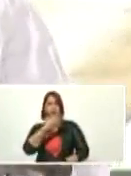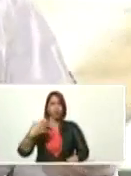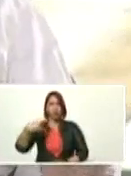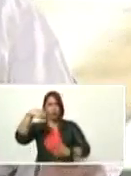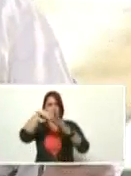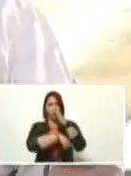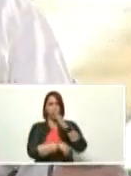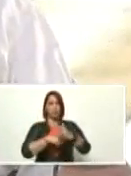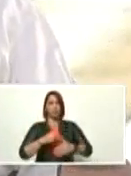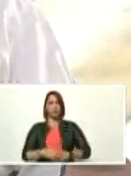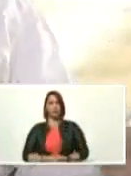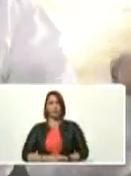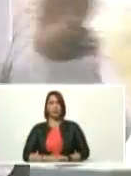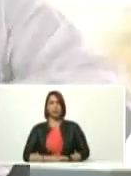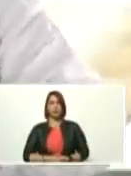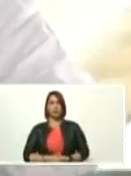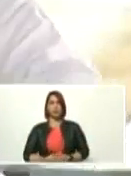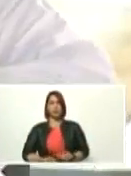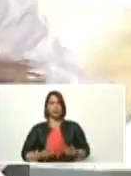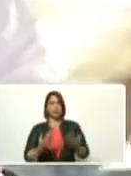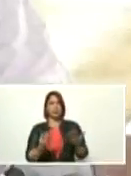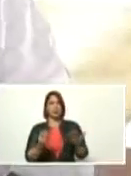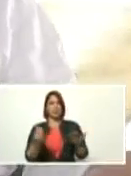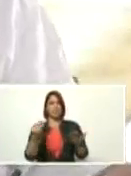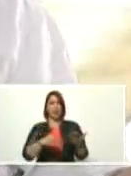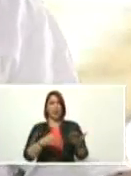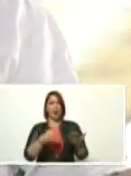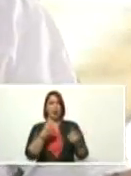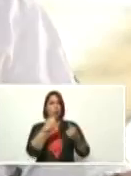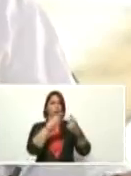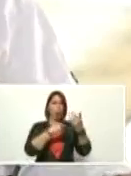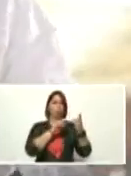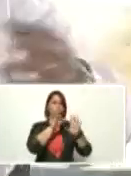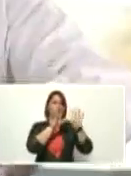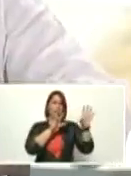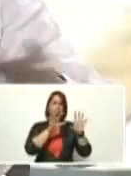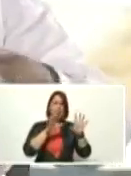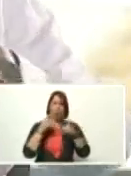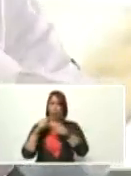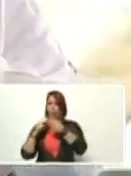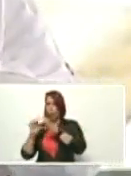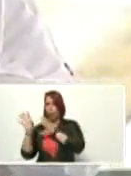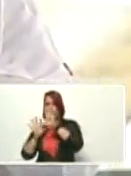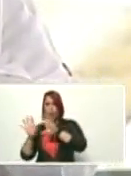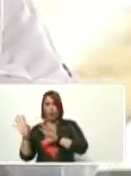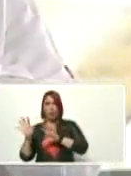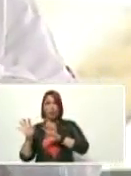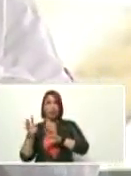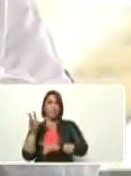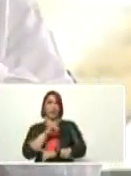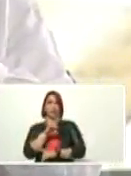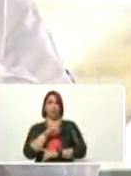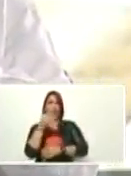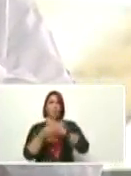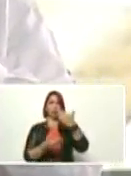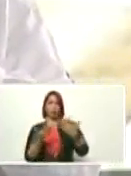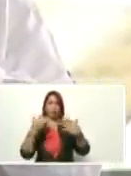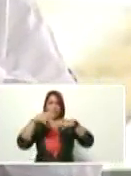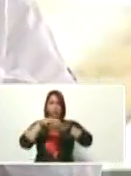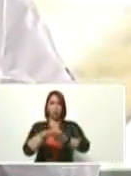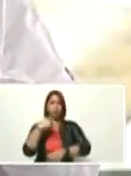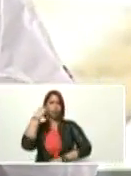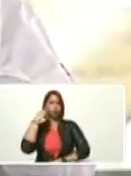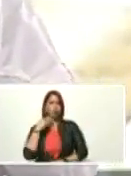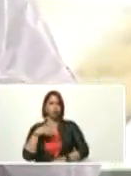profundo que se dio más en unos países que en otros. En Venezuela el proceso de mestizaje fue